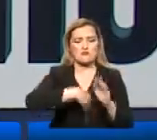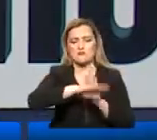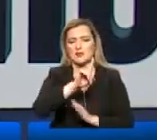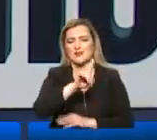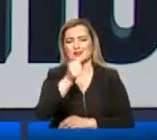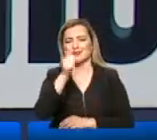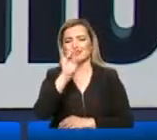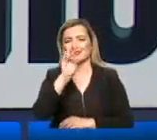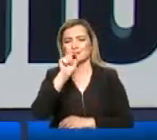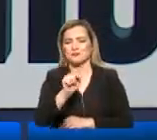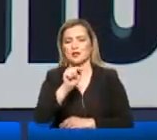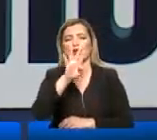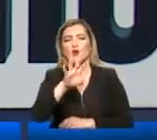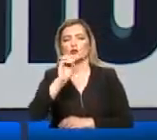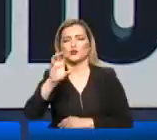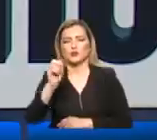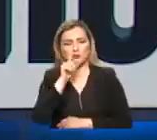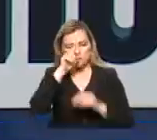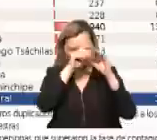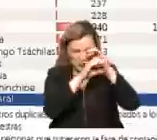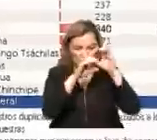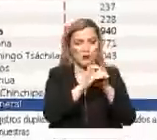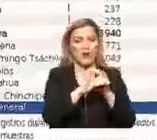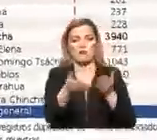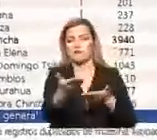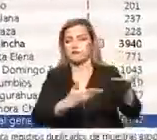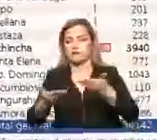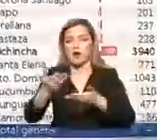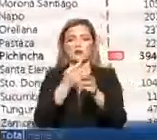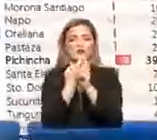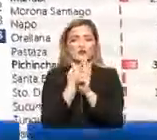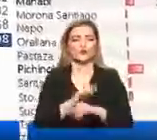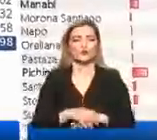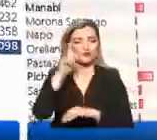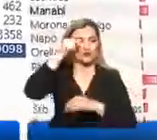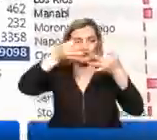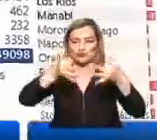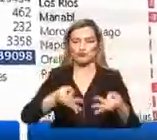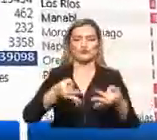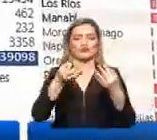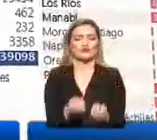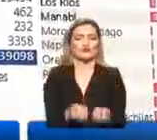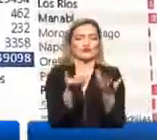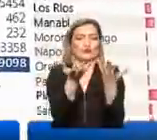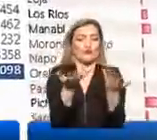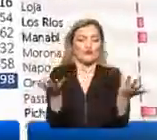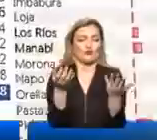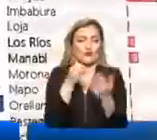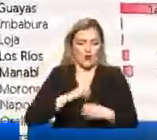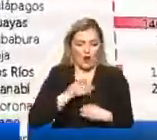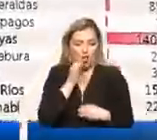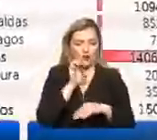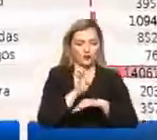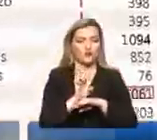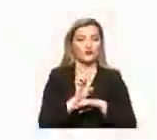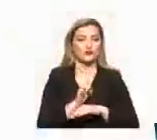de 117.400 muestras. El gobierno emitió el reporte oficial de cifras correspondiente al coronavirus en